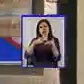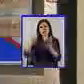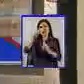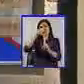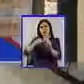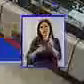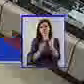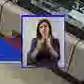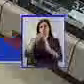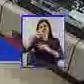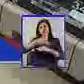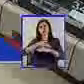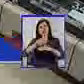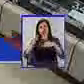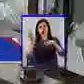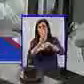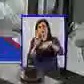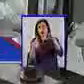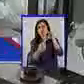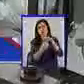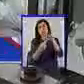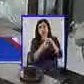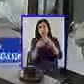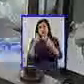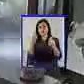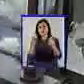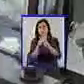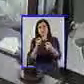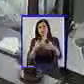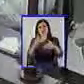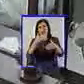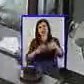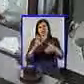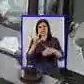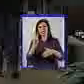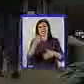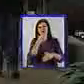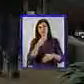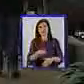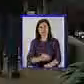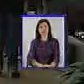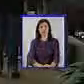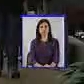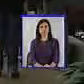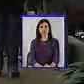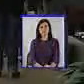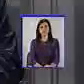aguinaldo por medio del Banco Popular se concrete antes del 6 de diciembre.